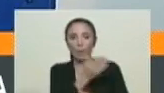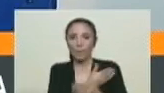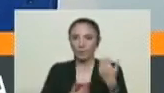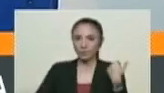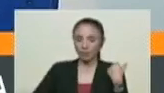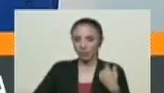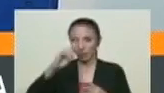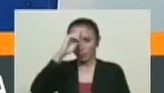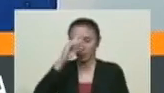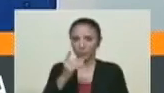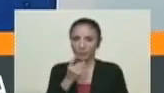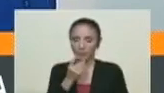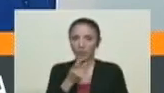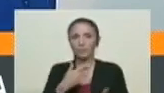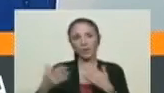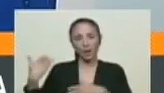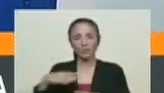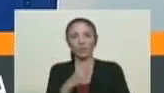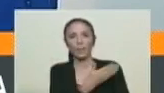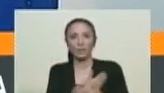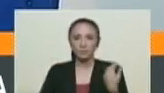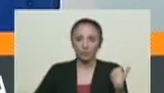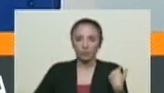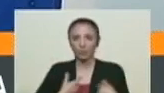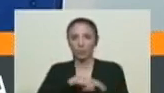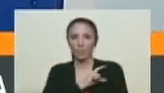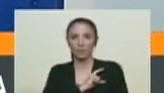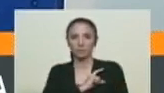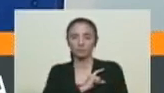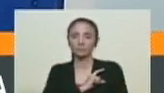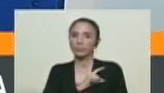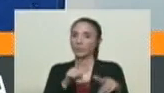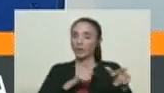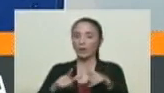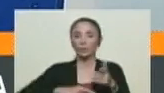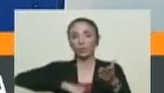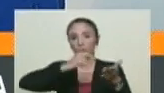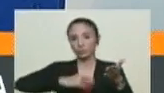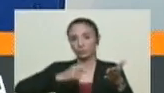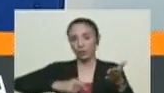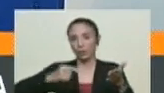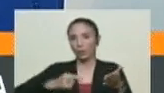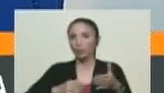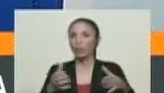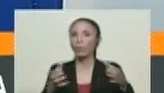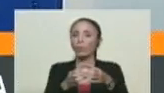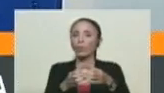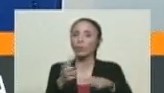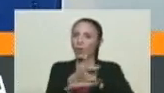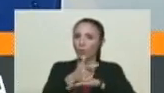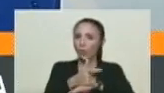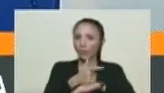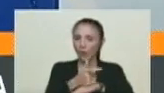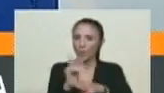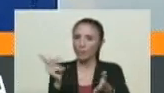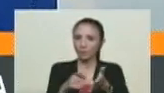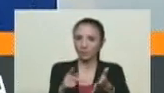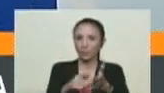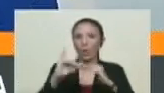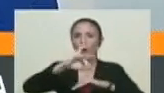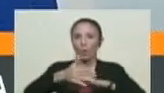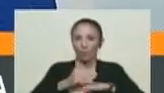y el expresidente Zapatero. El acuerdo que ayer firmó nuestra delegación. Y he dado la